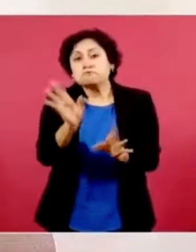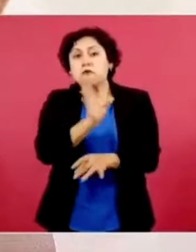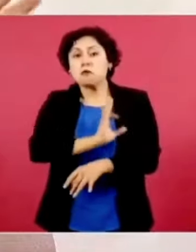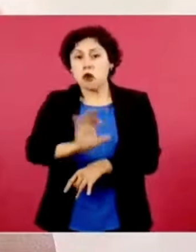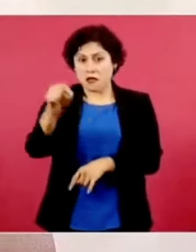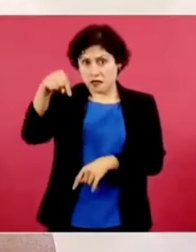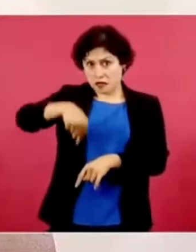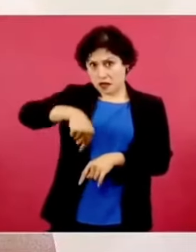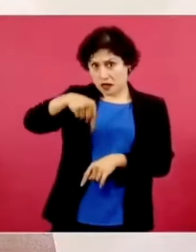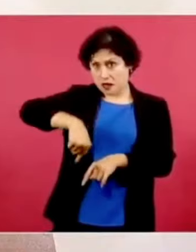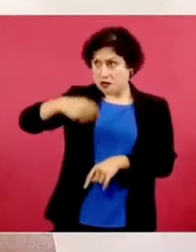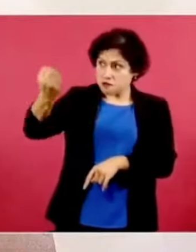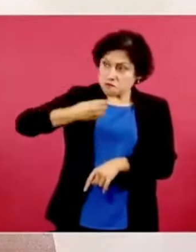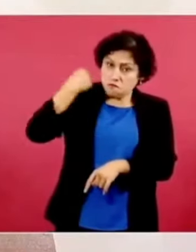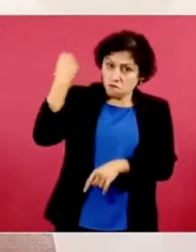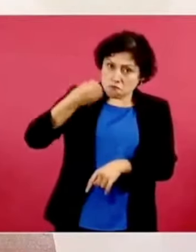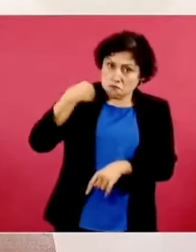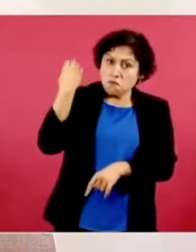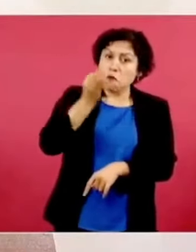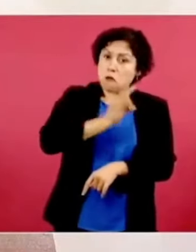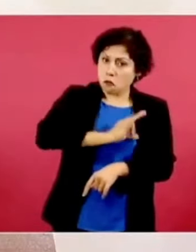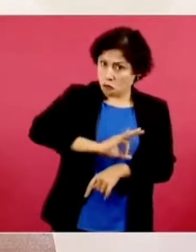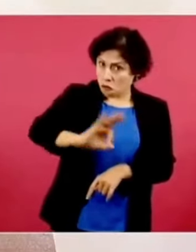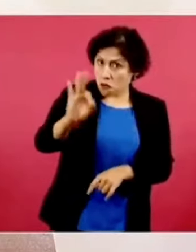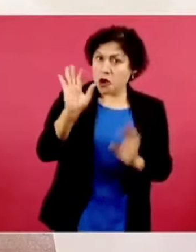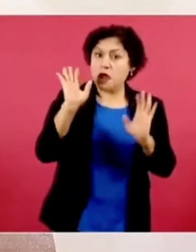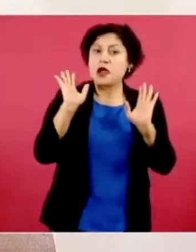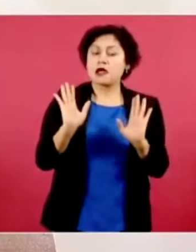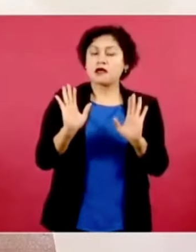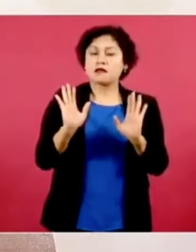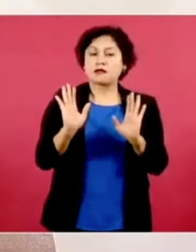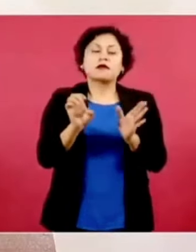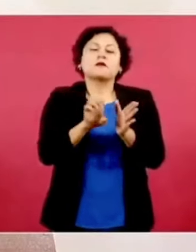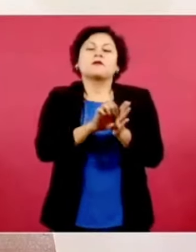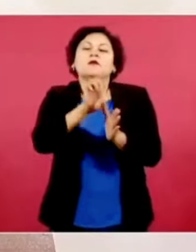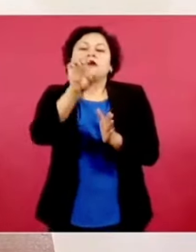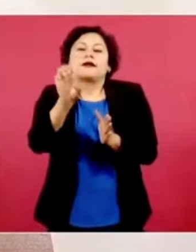en otros casos, por ejemplo, Juárez nos va a llevar como dos o tres,